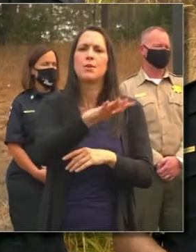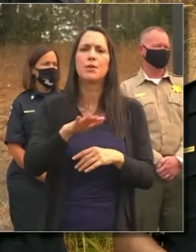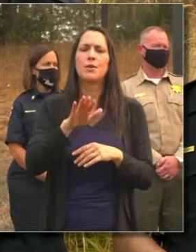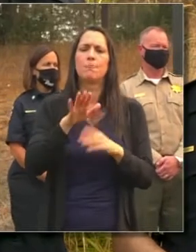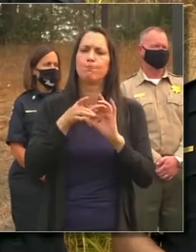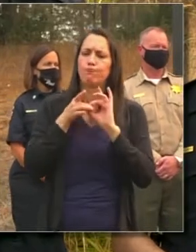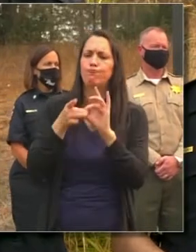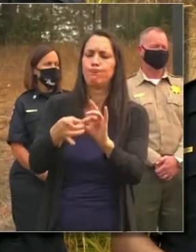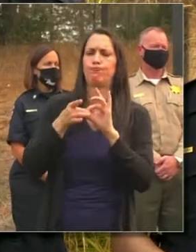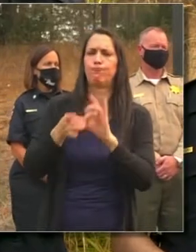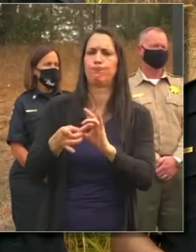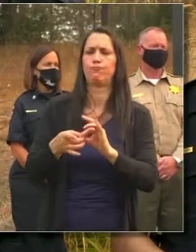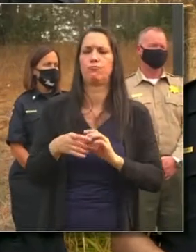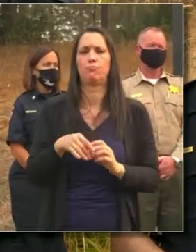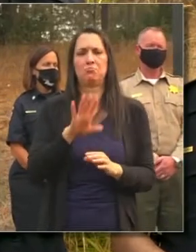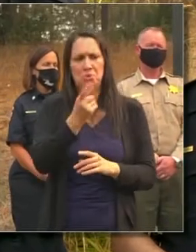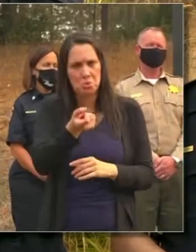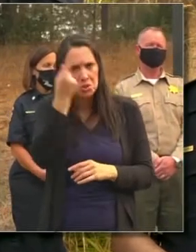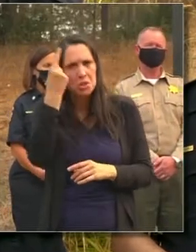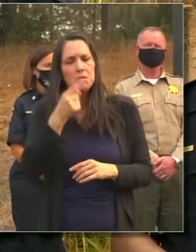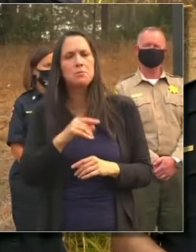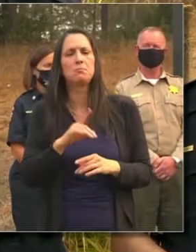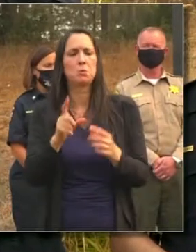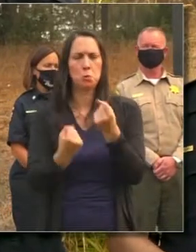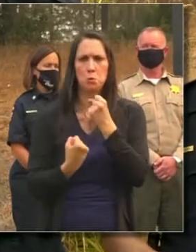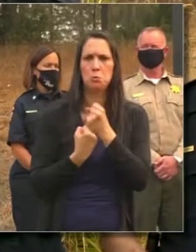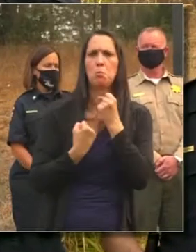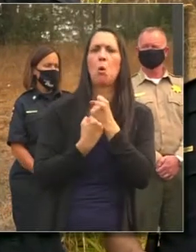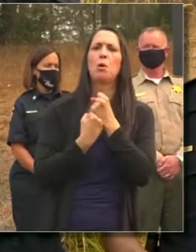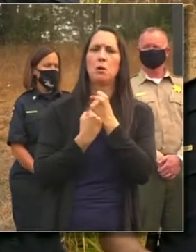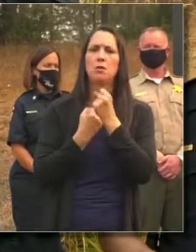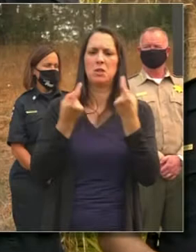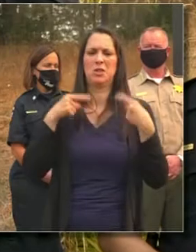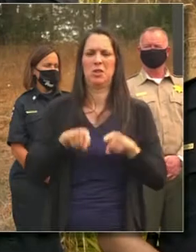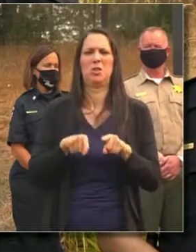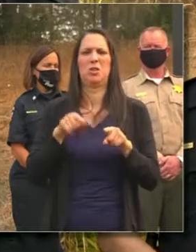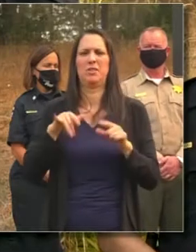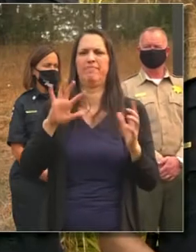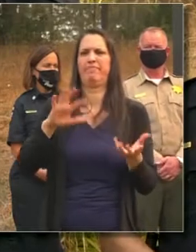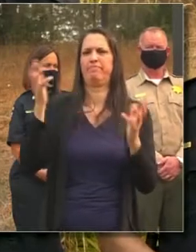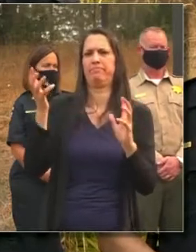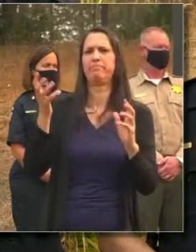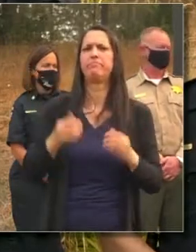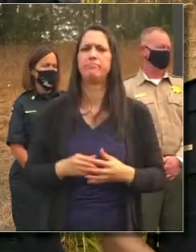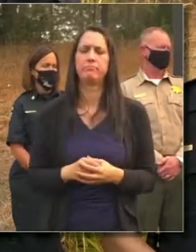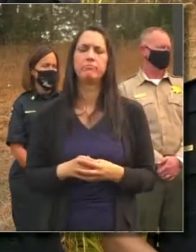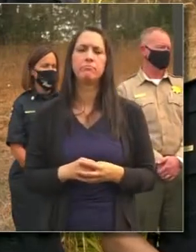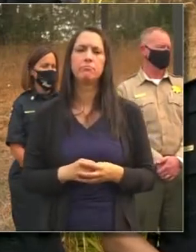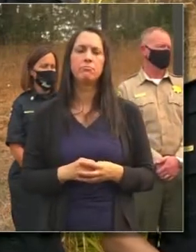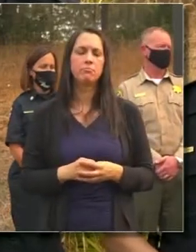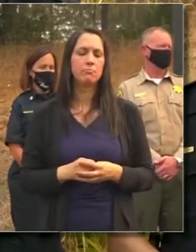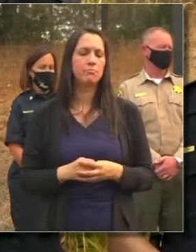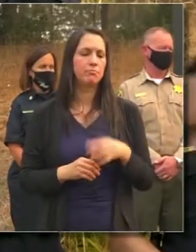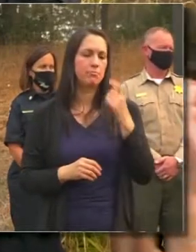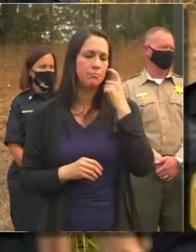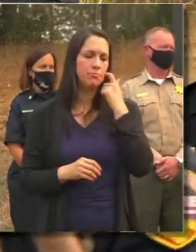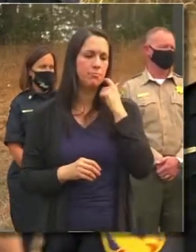por su comprensión y lo más importante es en este evento de incendios muchas gracias